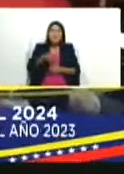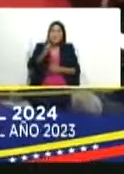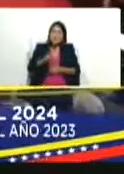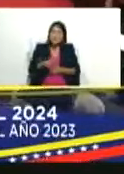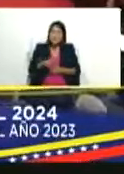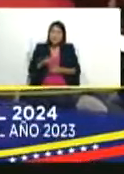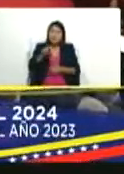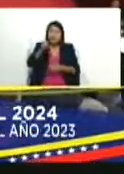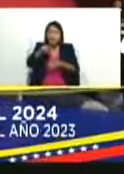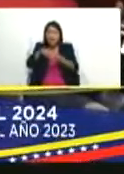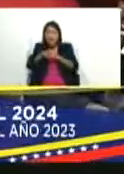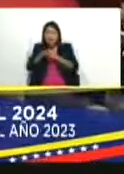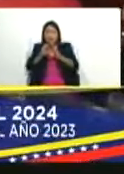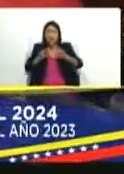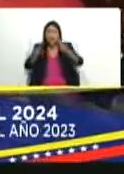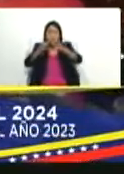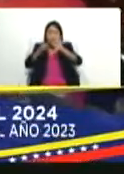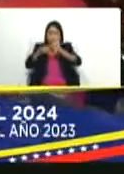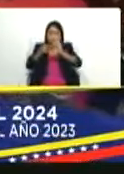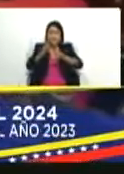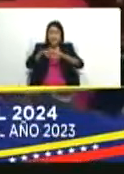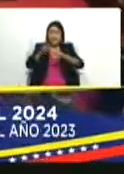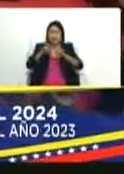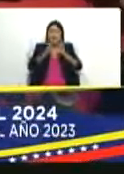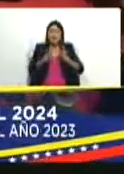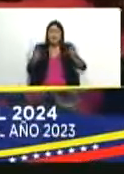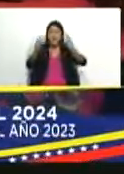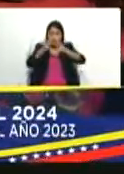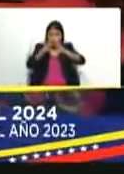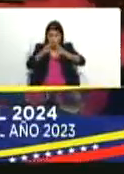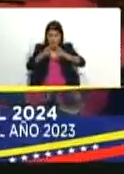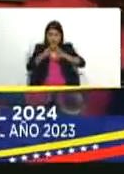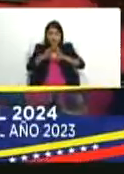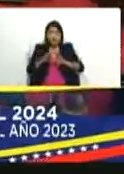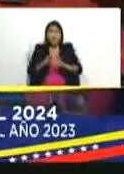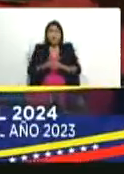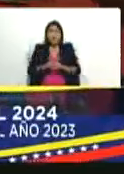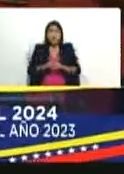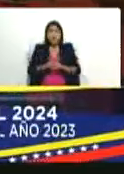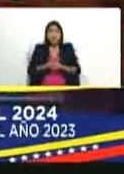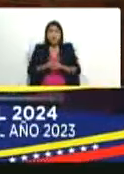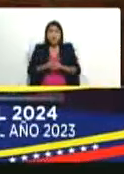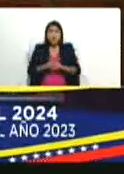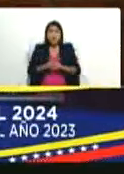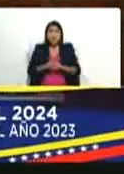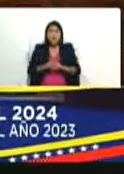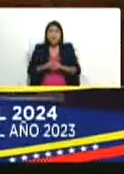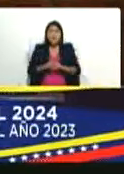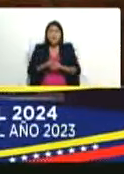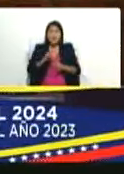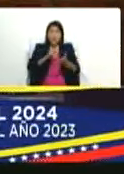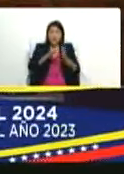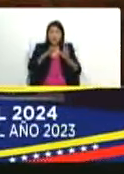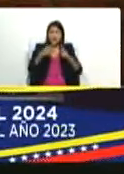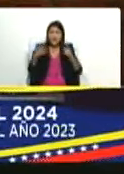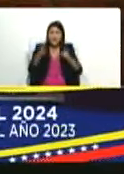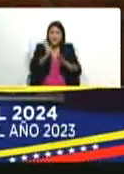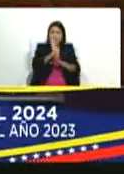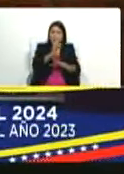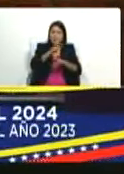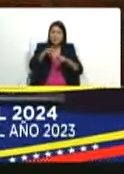Naciones Unidas para la Infancia, UNICEF, un acuerdo con vigencia hasta el año 2026 para fortalecer el sistema de protección